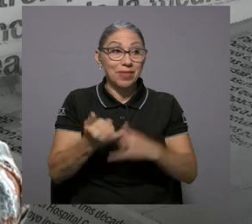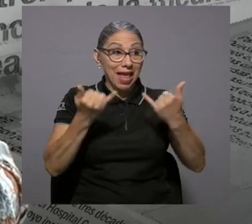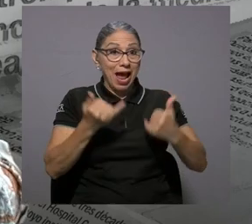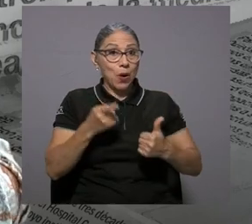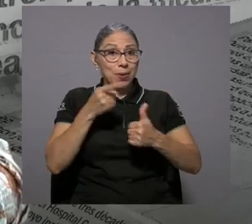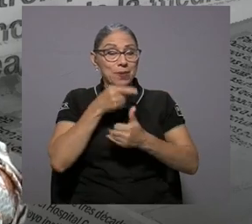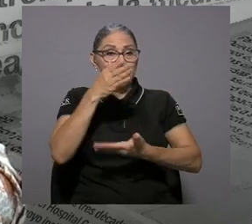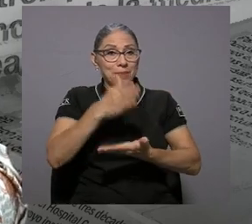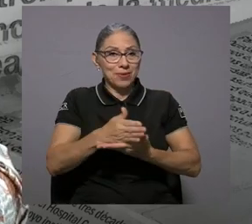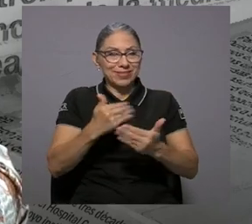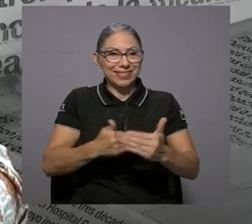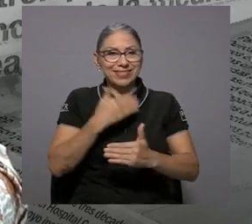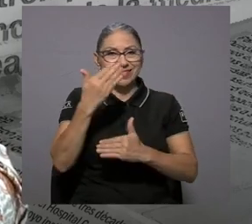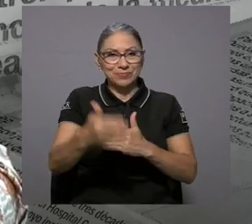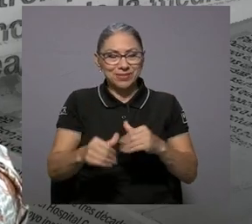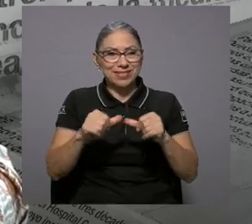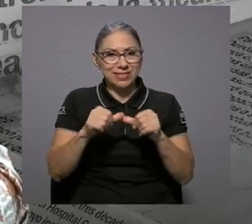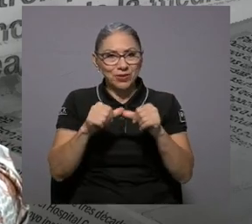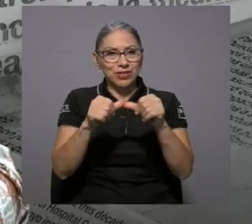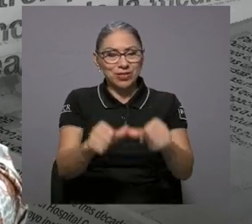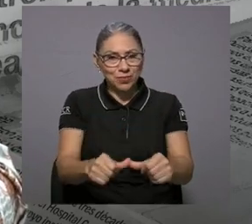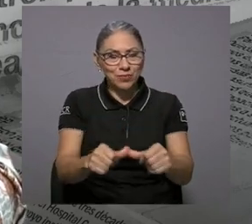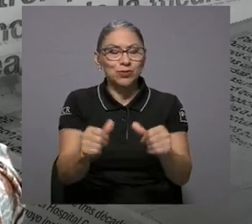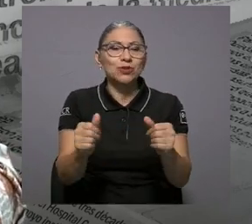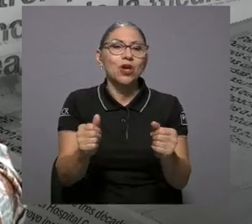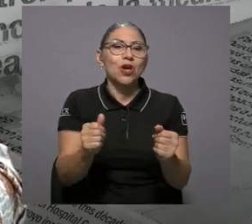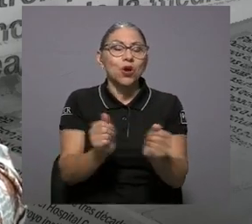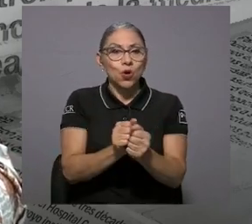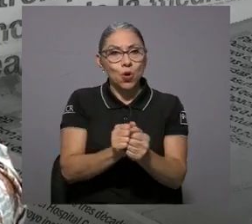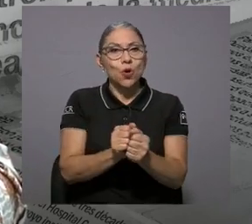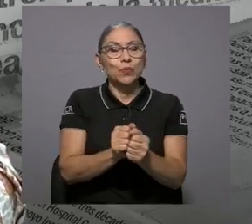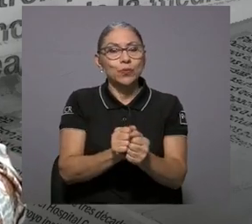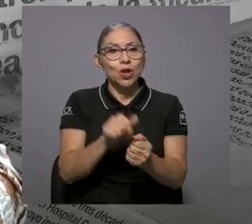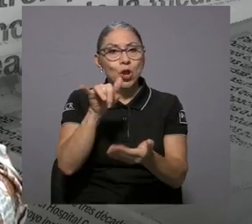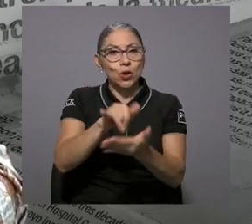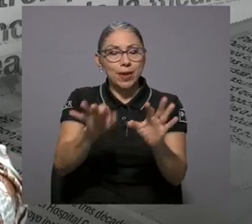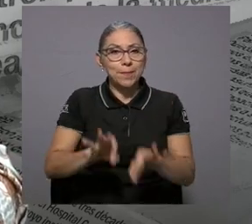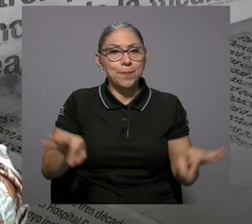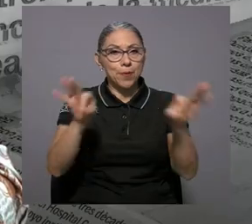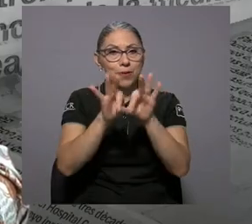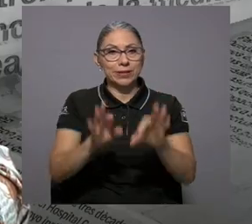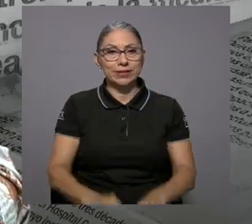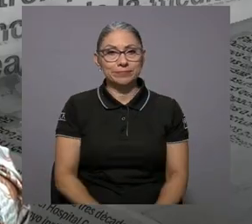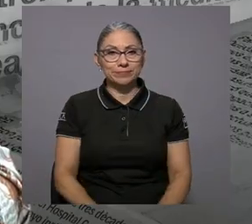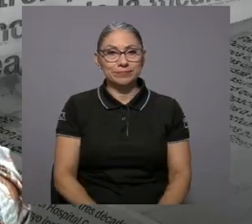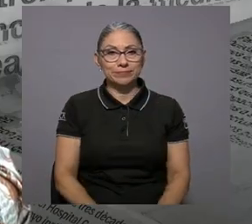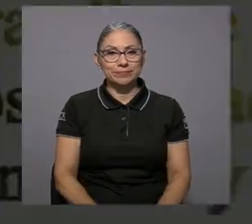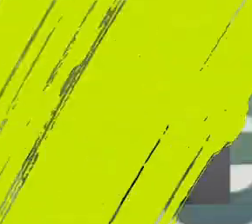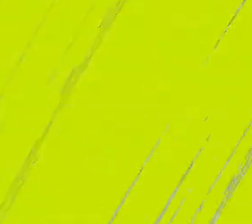primera y enseguida estamos de regreso con lo que importa.